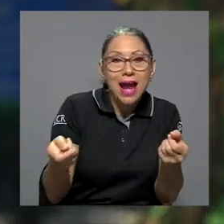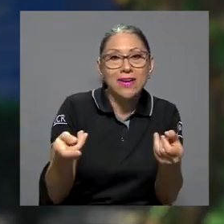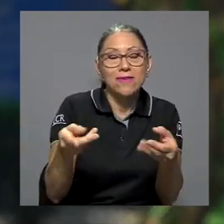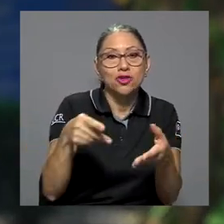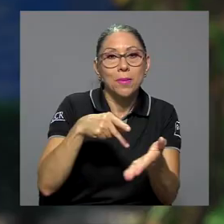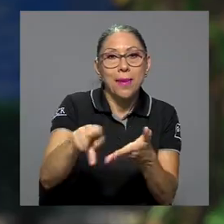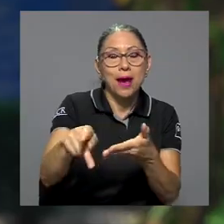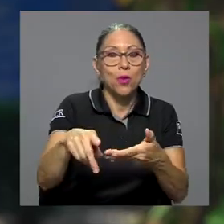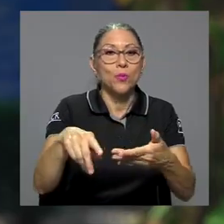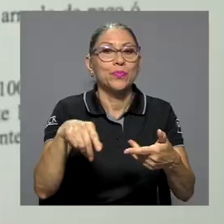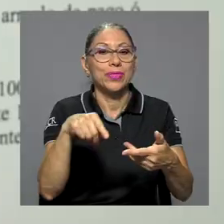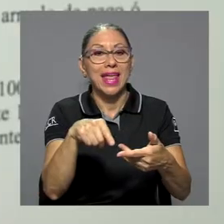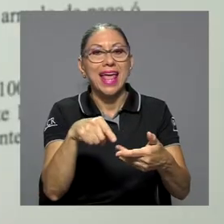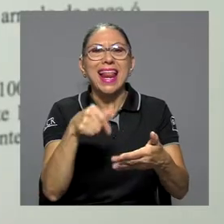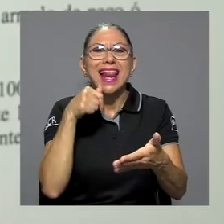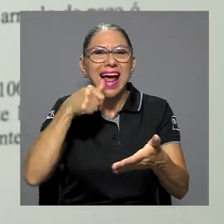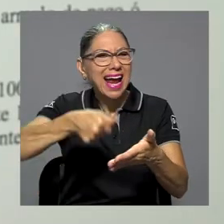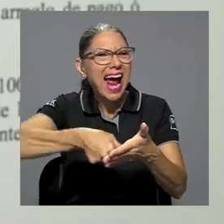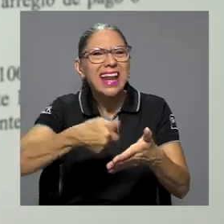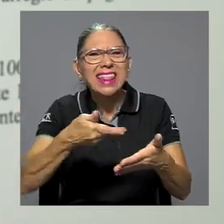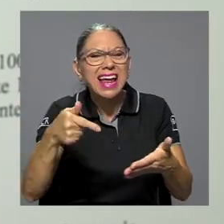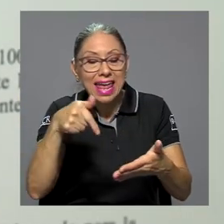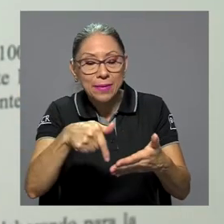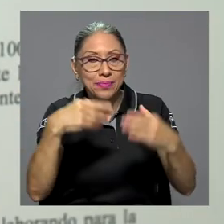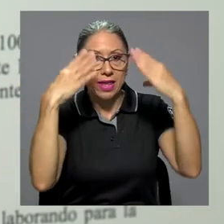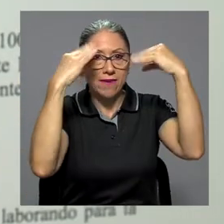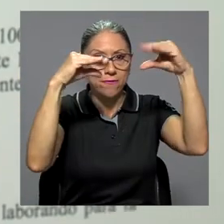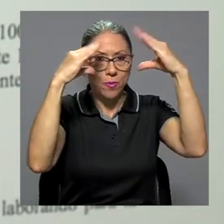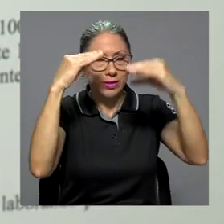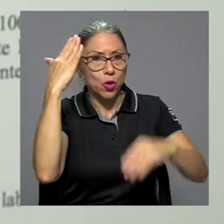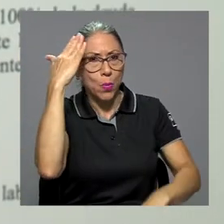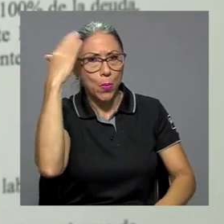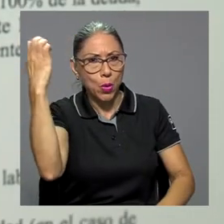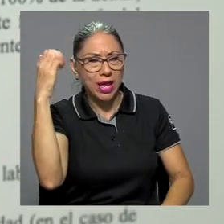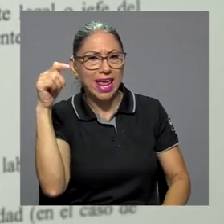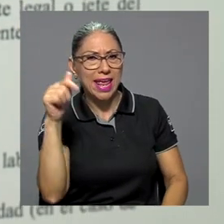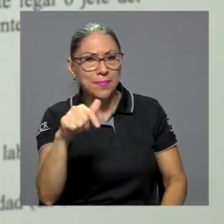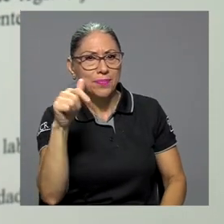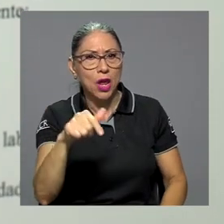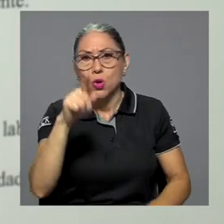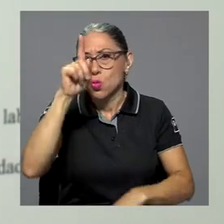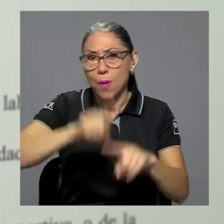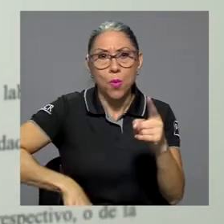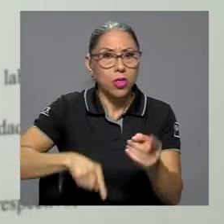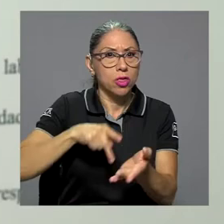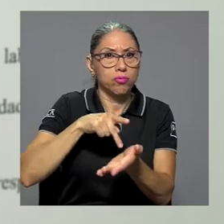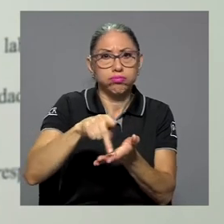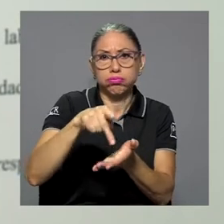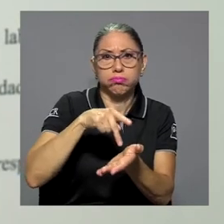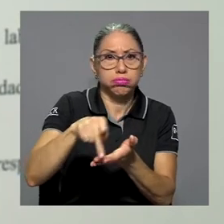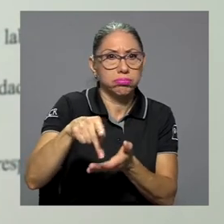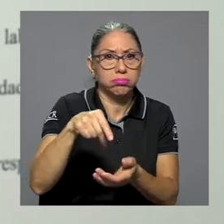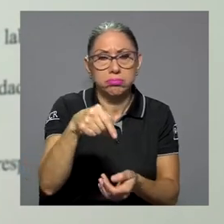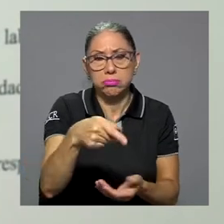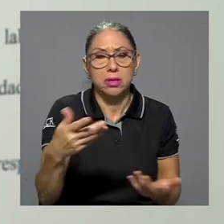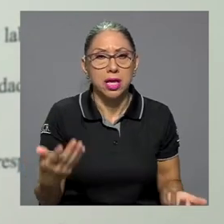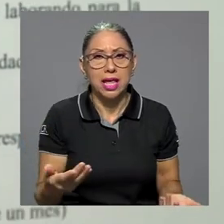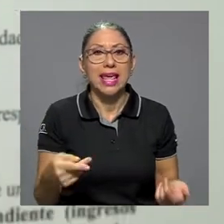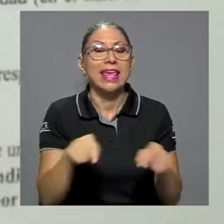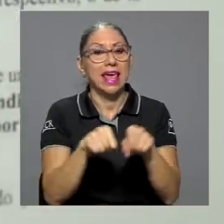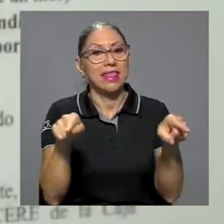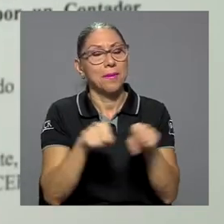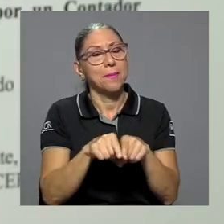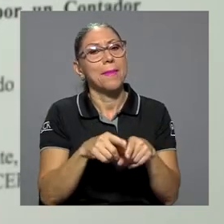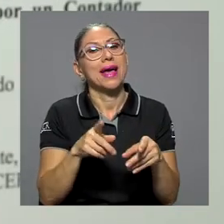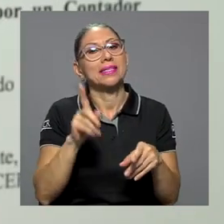Pago. La carta debe contemplar la información de por qué no ha podido hacer frente a esta